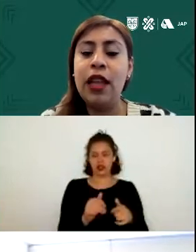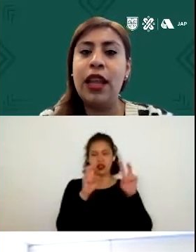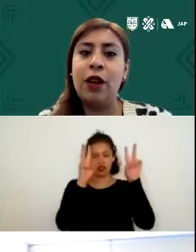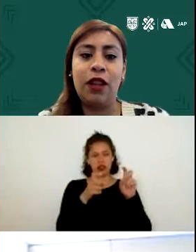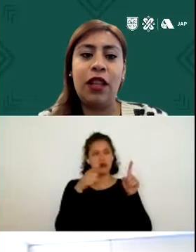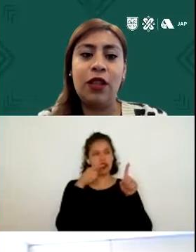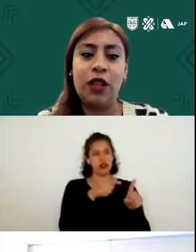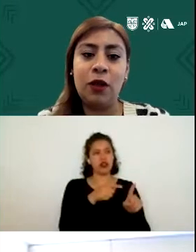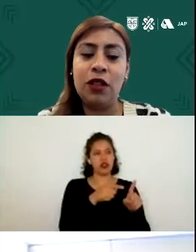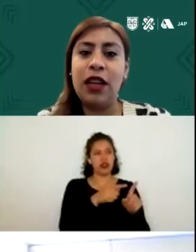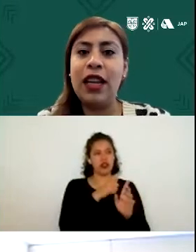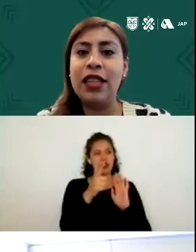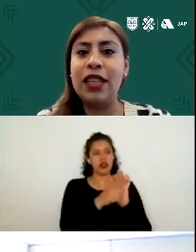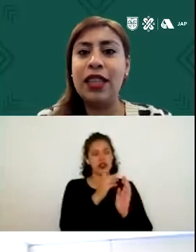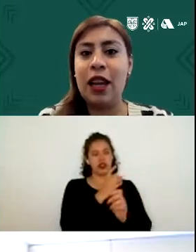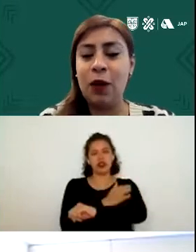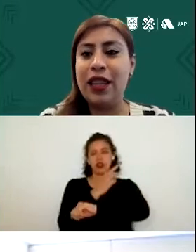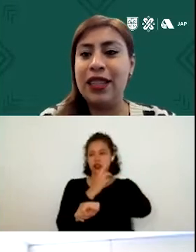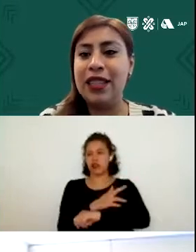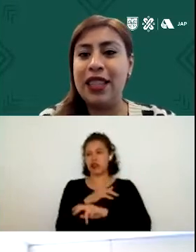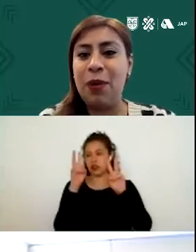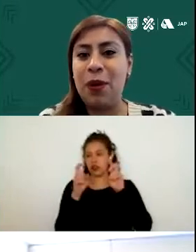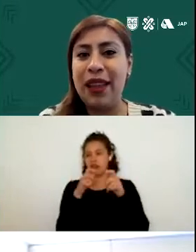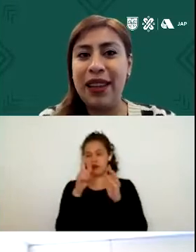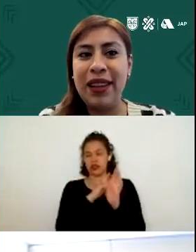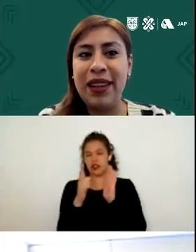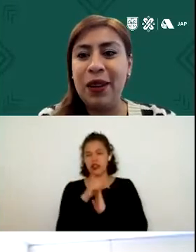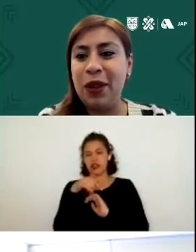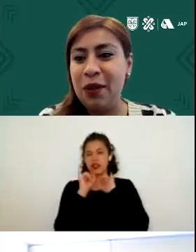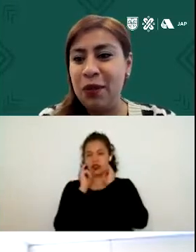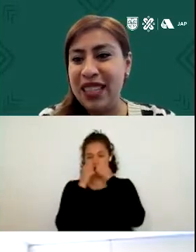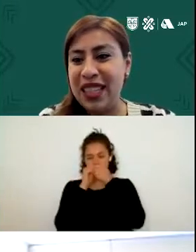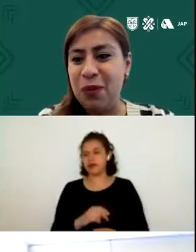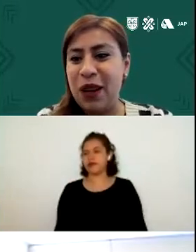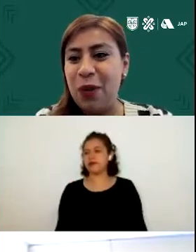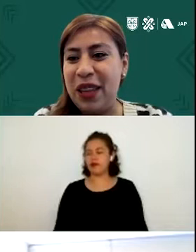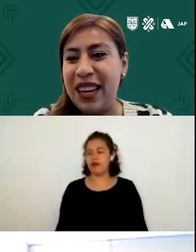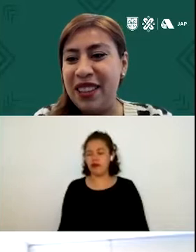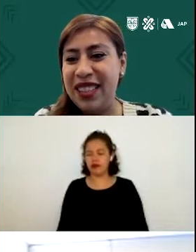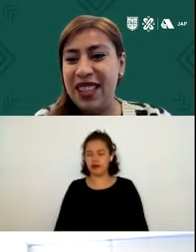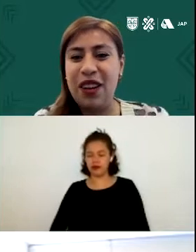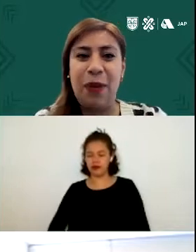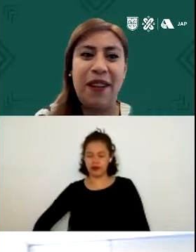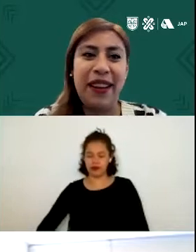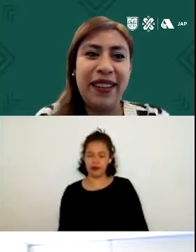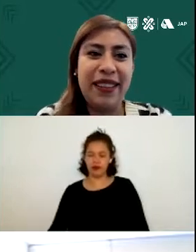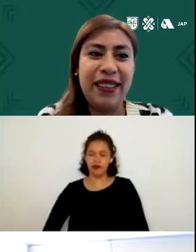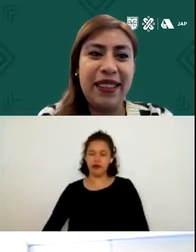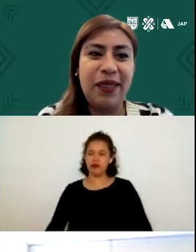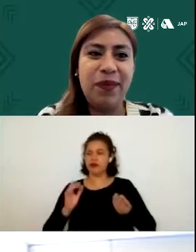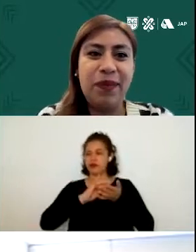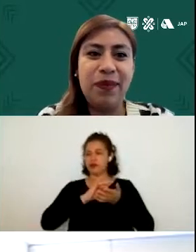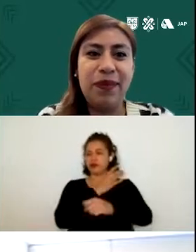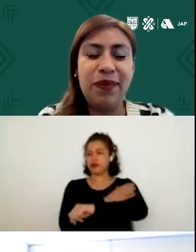corporativos de la Coordinación de Asuntos Legales de la Junta de Asistencia Privada. Judith, muchas gracias por acompañarnos. Te cedo la palabra.